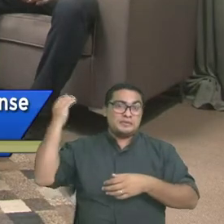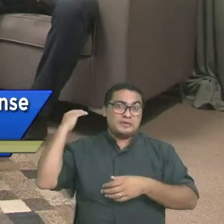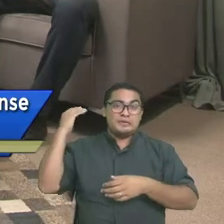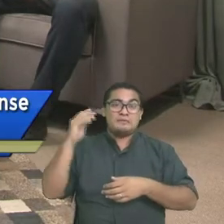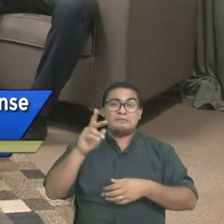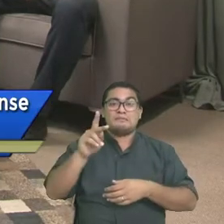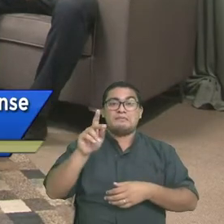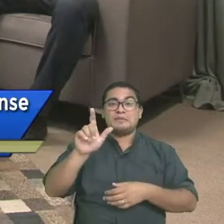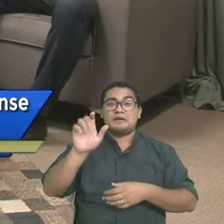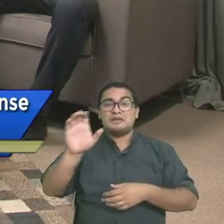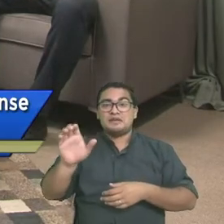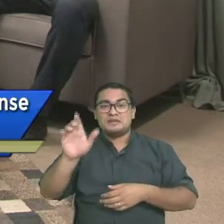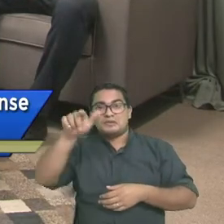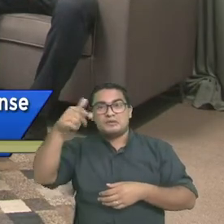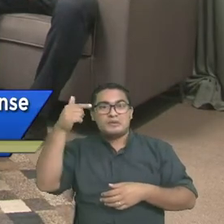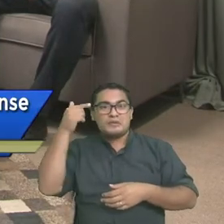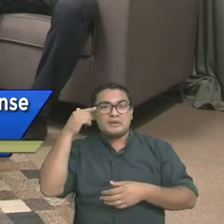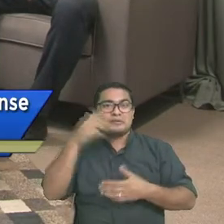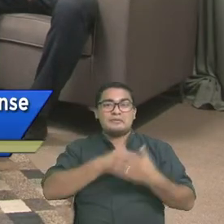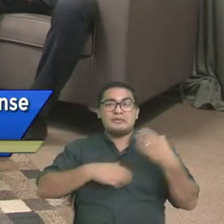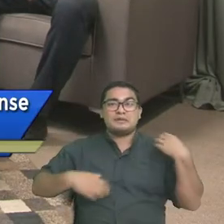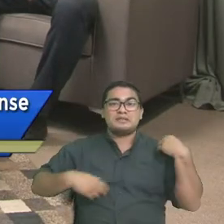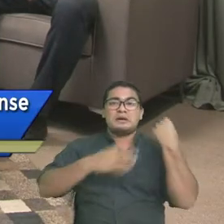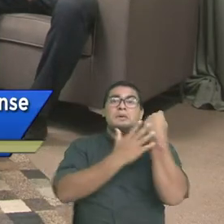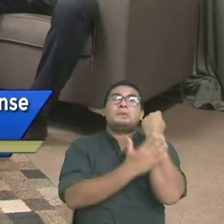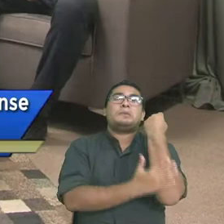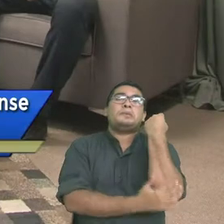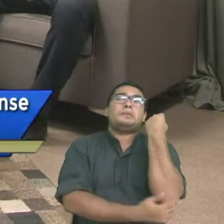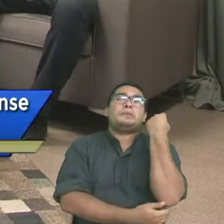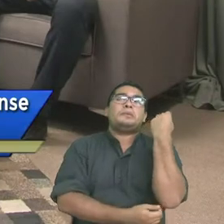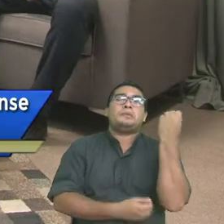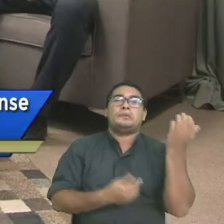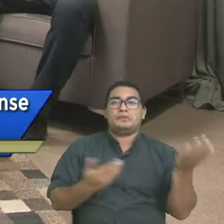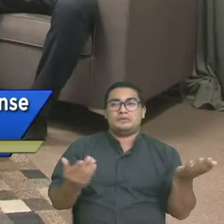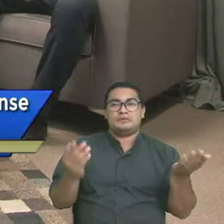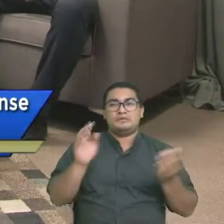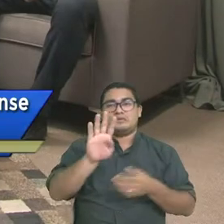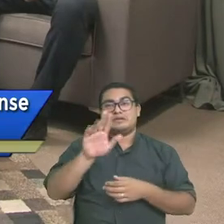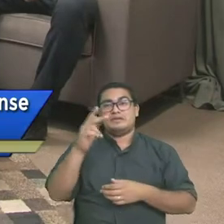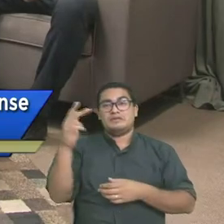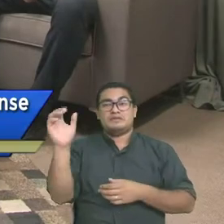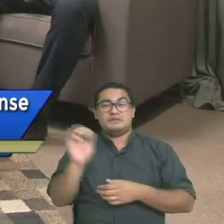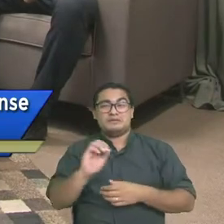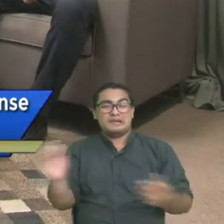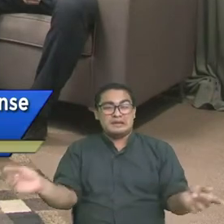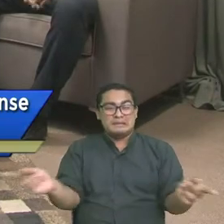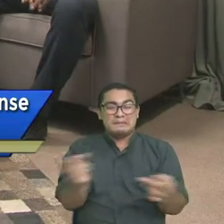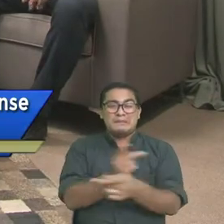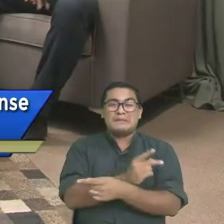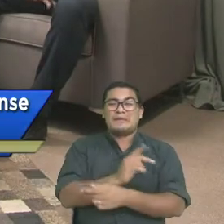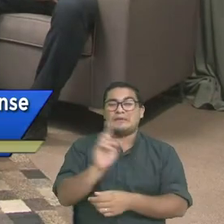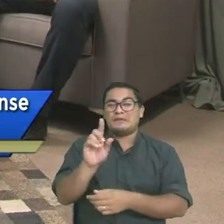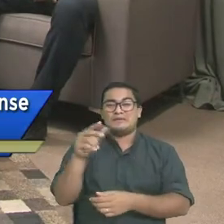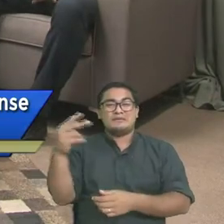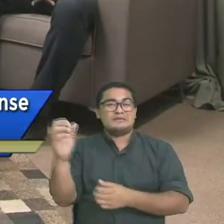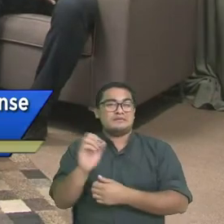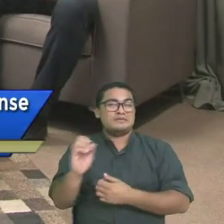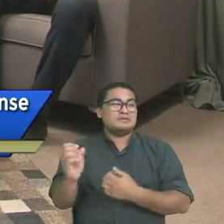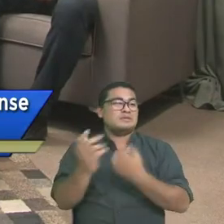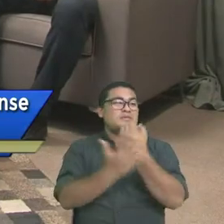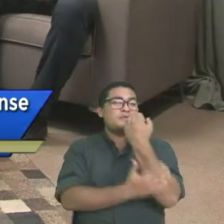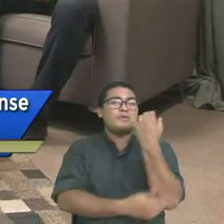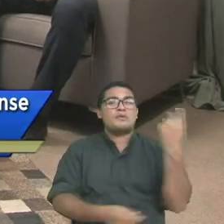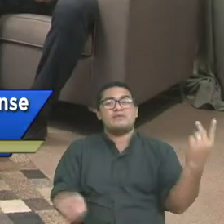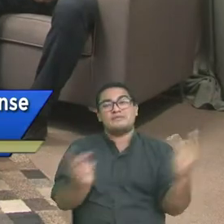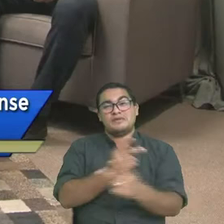un 48% de pobreza general y un 17% de pobreza extrema. Y a la fecha, con todos los vaivenes,